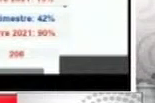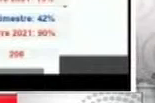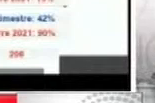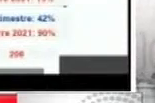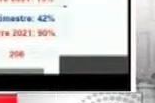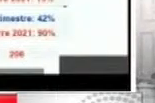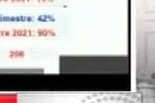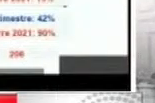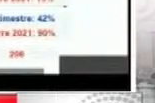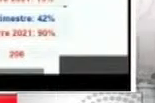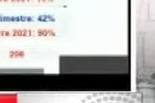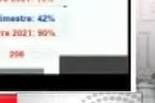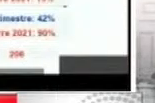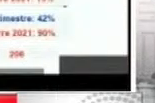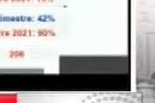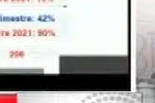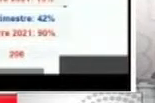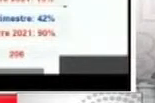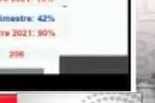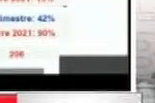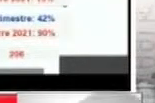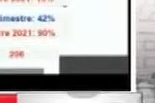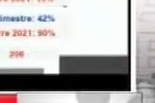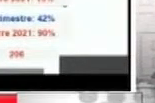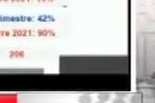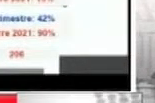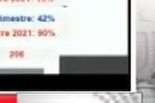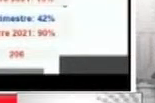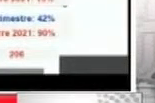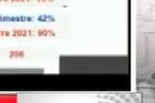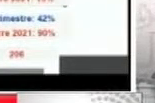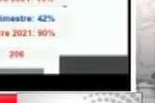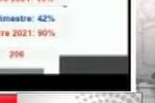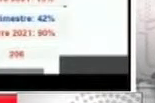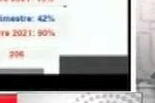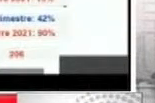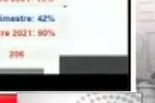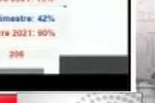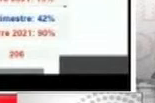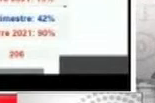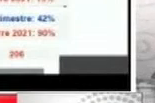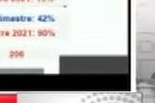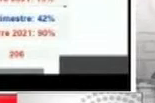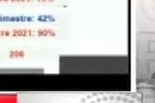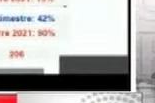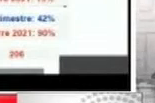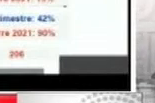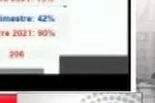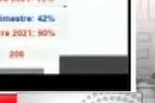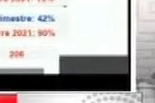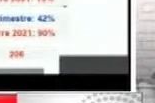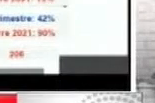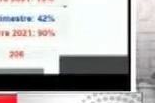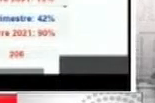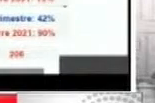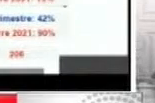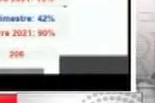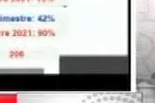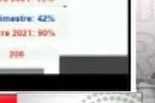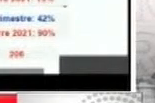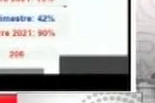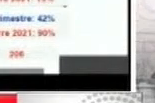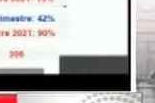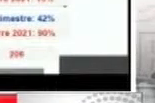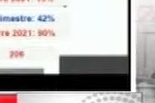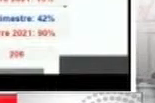ir a papel cero, ¿no? Para primero, porque es el Ministerio de Salud, tiene que dar el ejemplo también, y porque